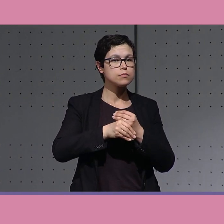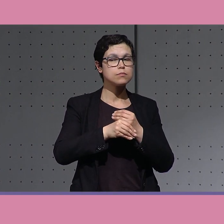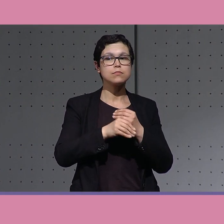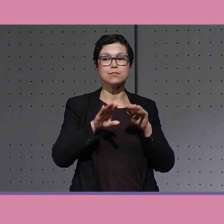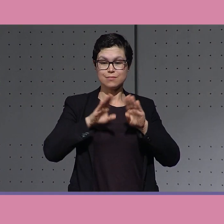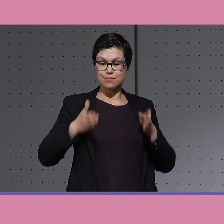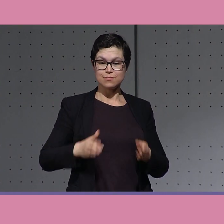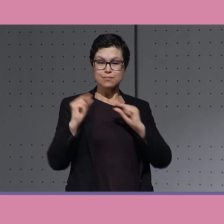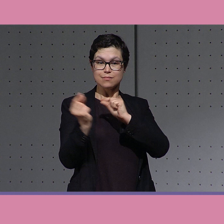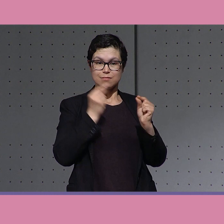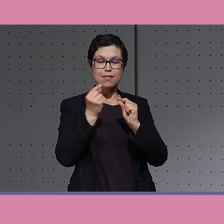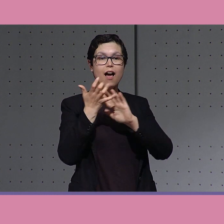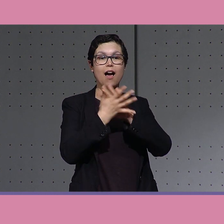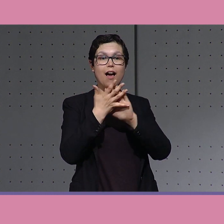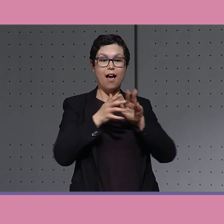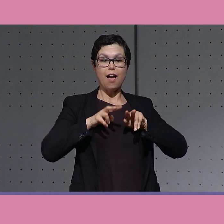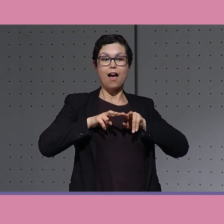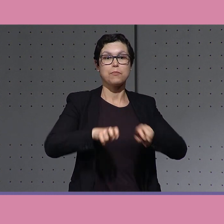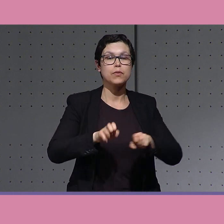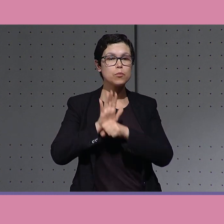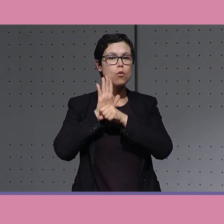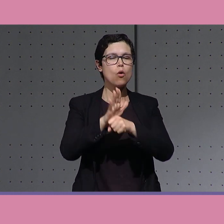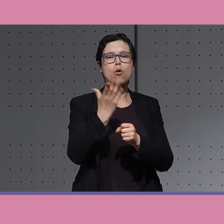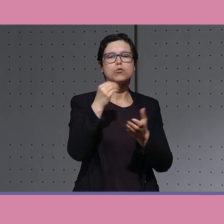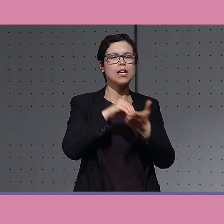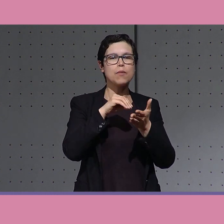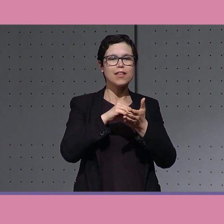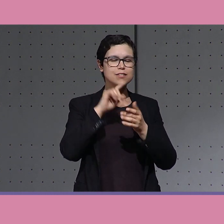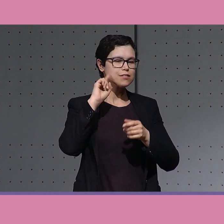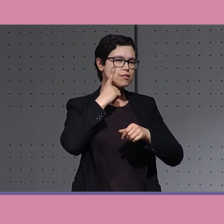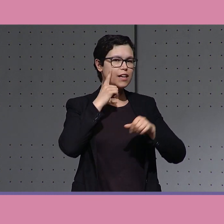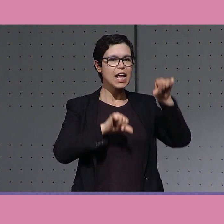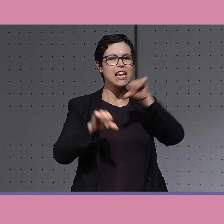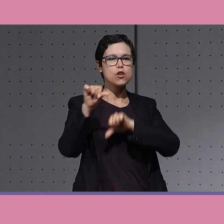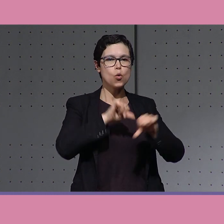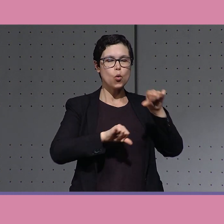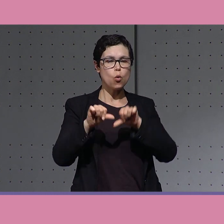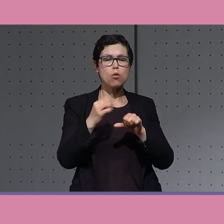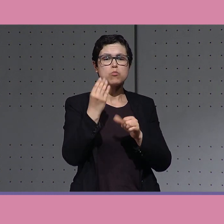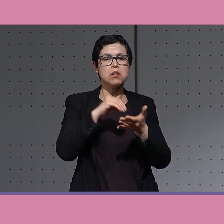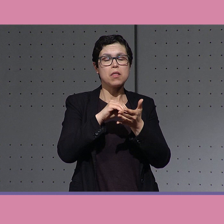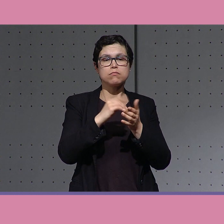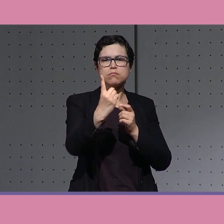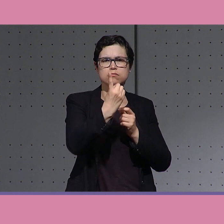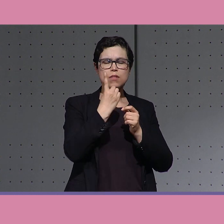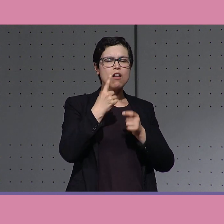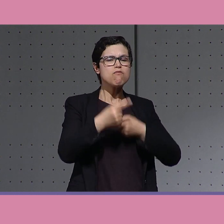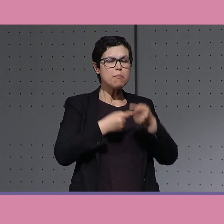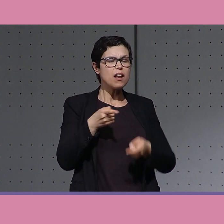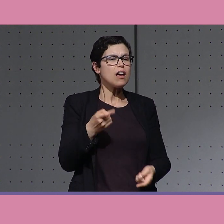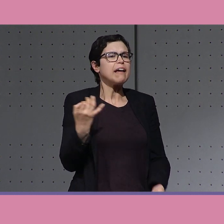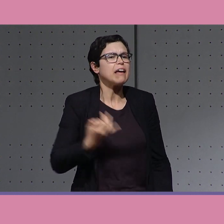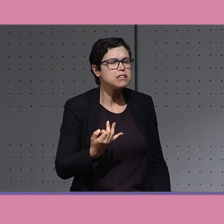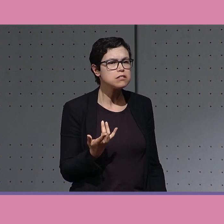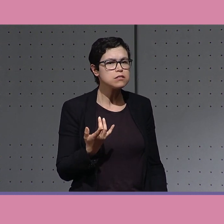la mesa que muchas veces en lo que es la clínica nos encontramos con que a veces las familias nos dicen, pero vamos a ver, ¿qué tiene? ¿TDAH